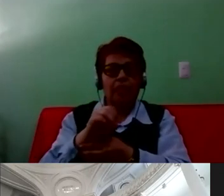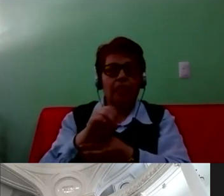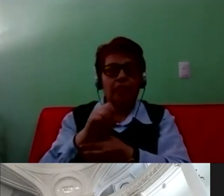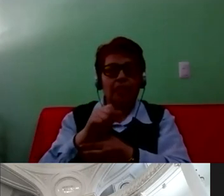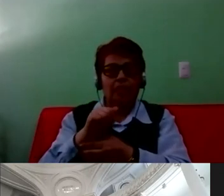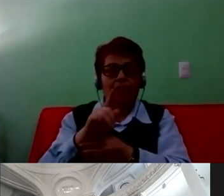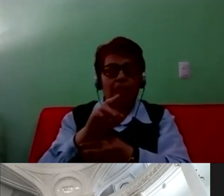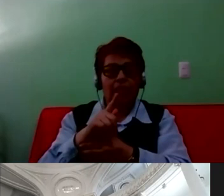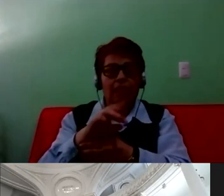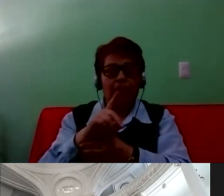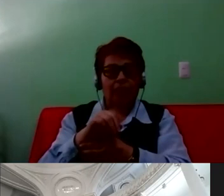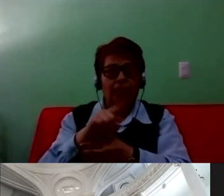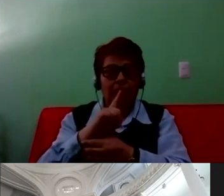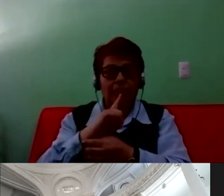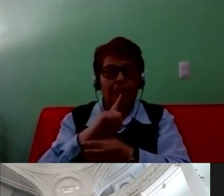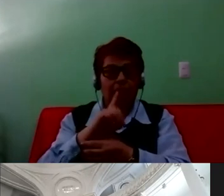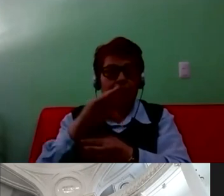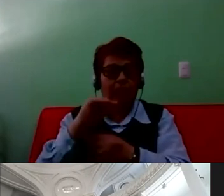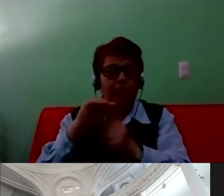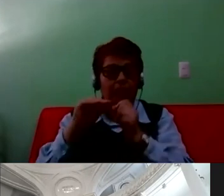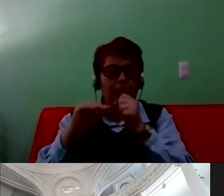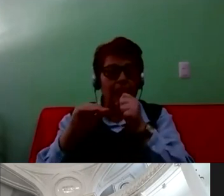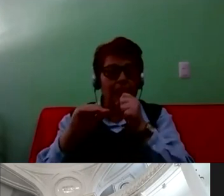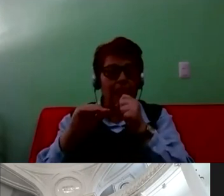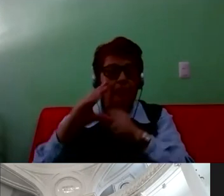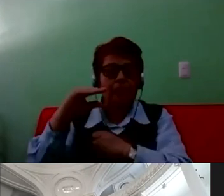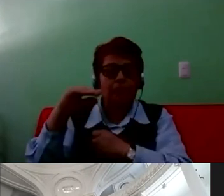Tiene apagado su micrófono, diputado Salgado.